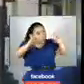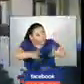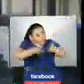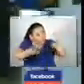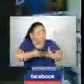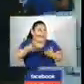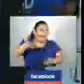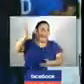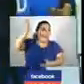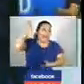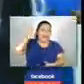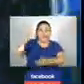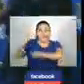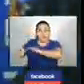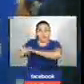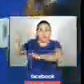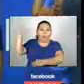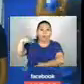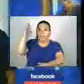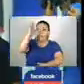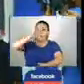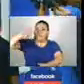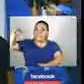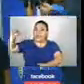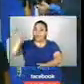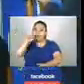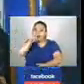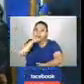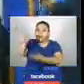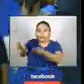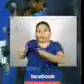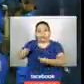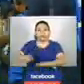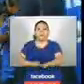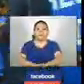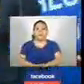del desvío de fondos donados por Taiwán. Escuchemos sus declaraciones.